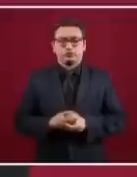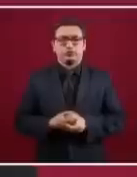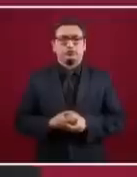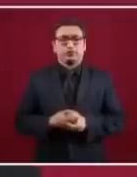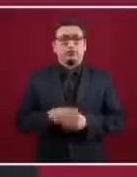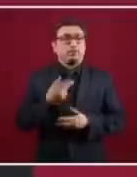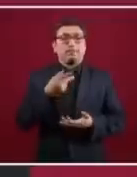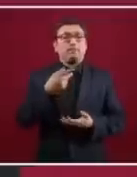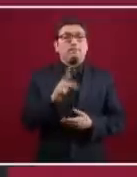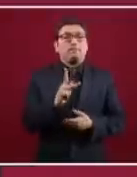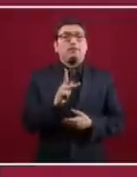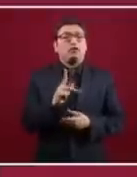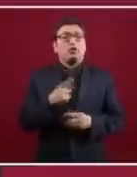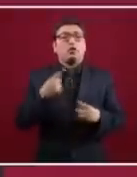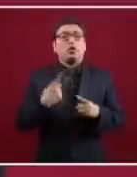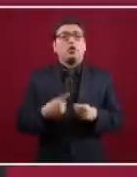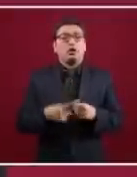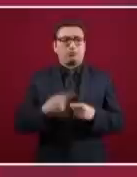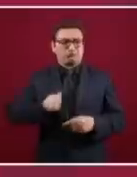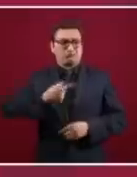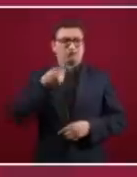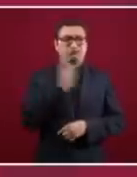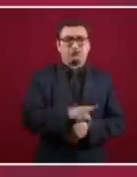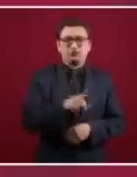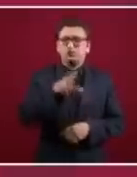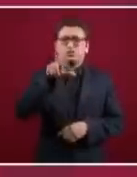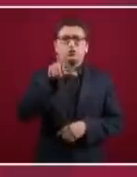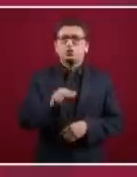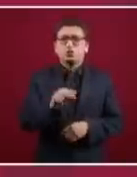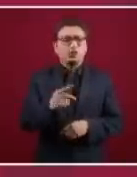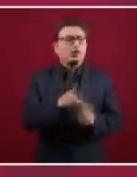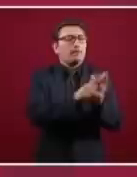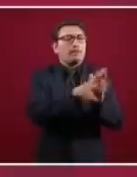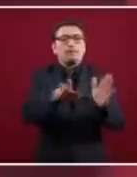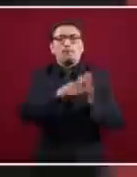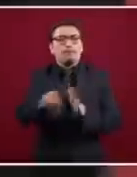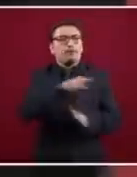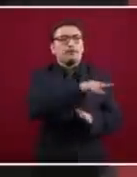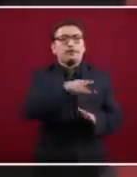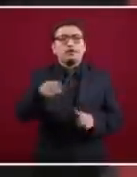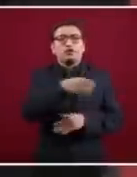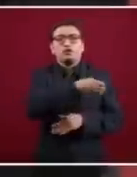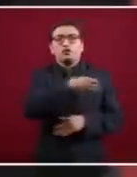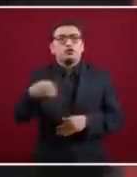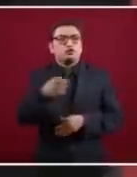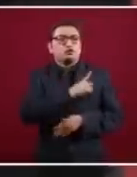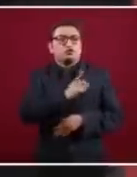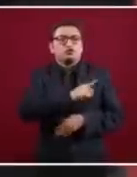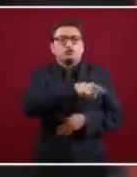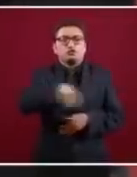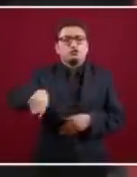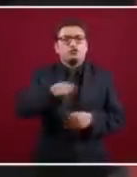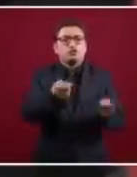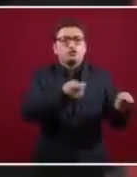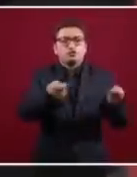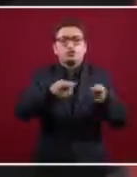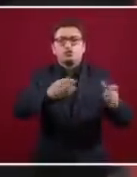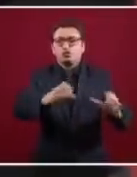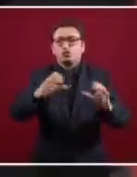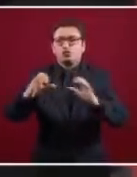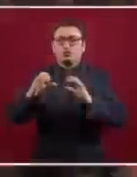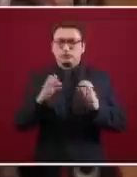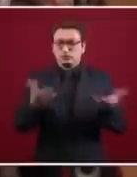pero no impuesta los medios se deben de regular con los medios y en este caso tiene que